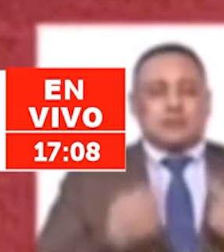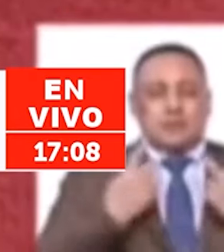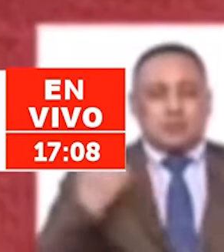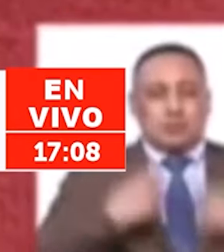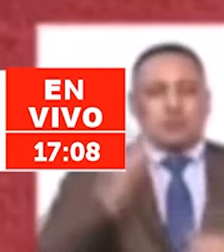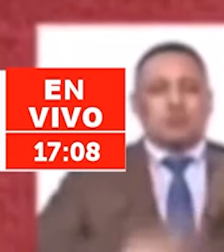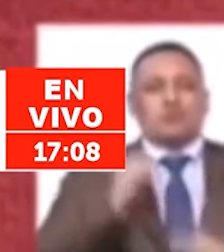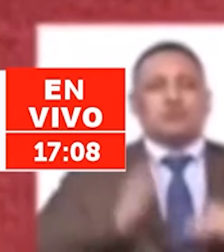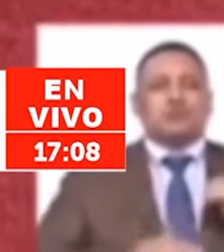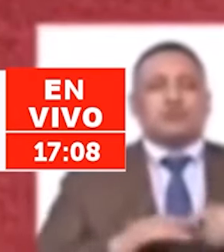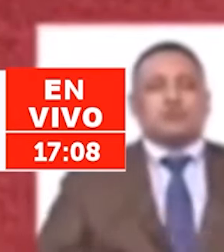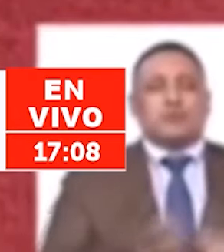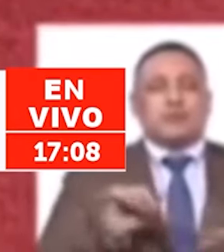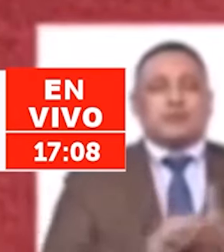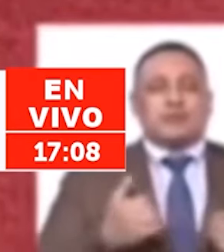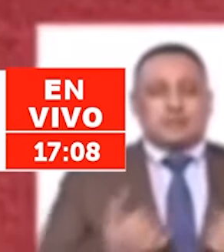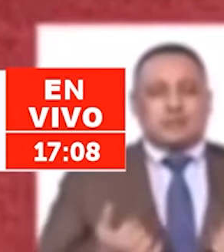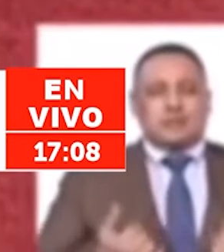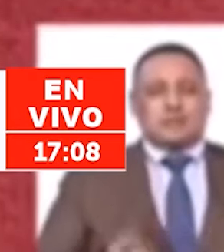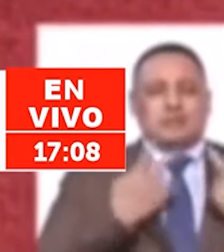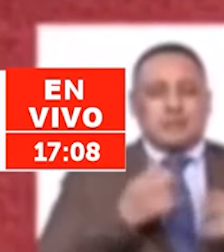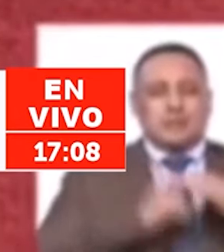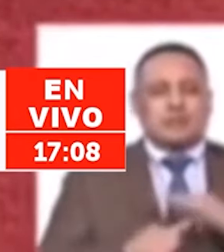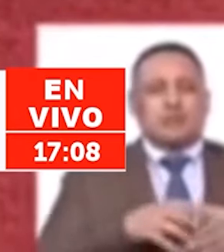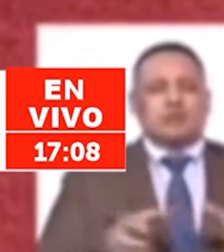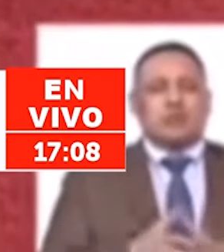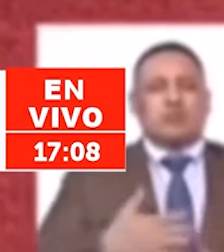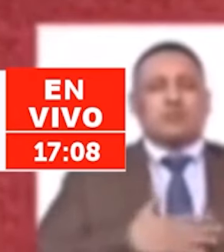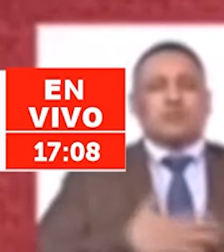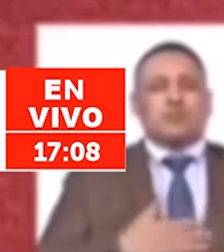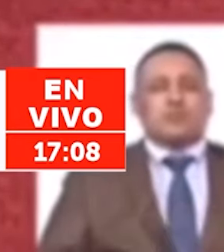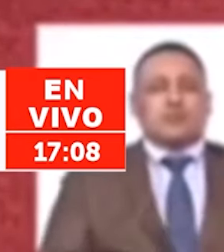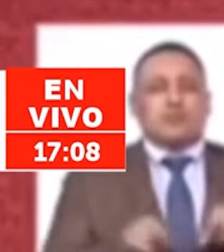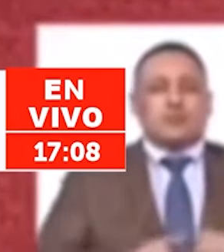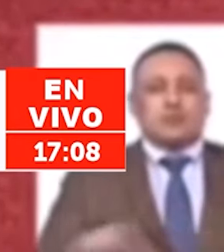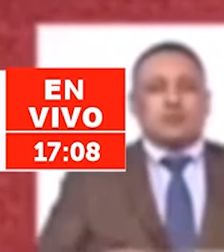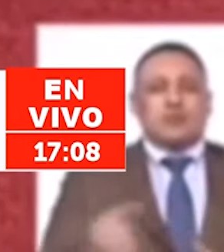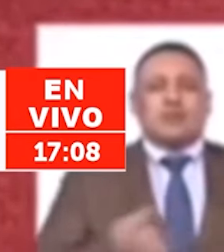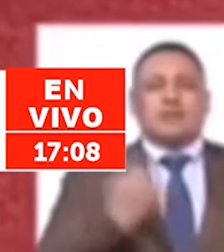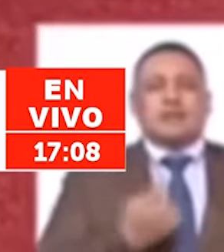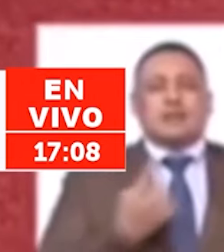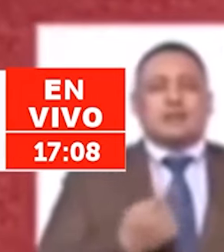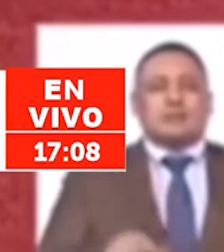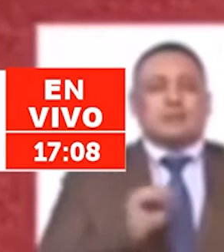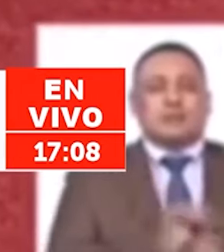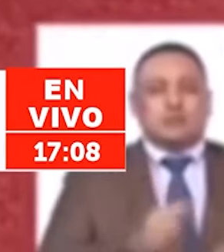dicha construcción se ejecutará dentro de la propiedad del Instituto Nacional